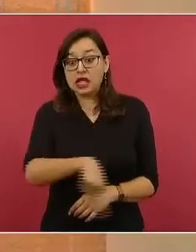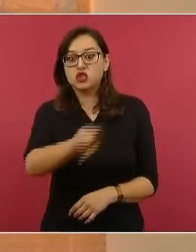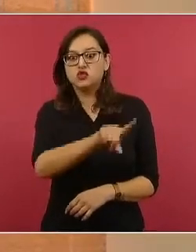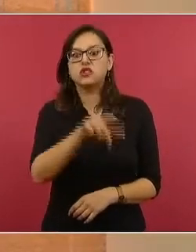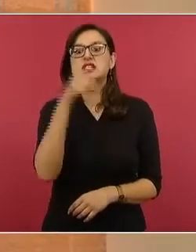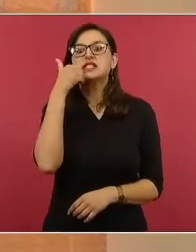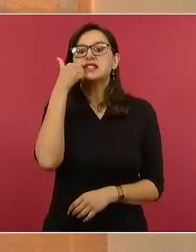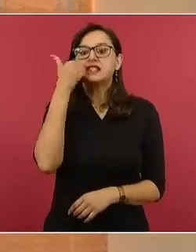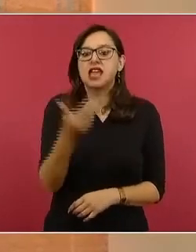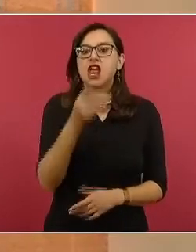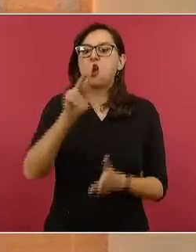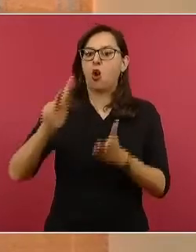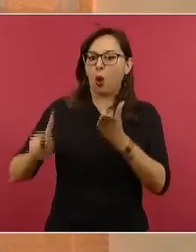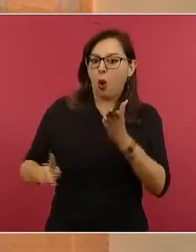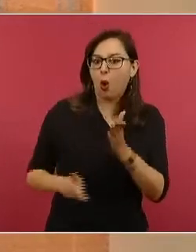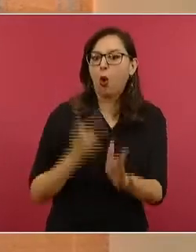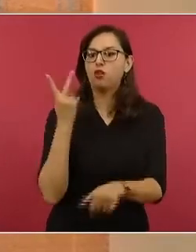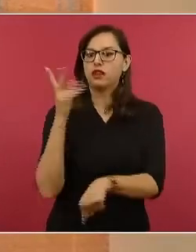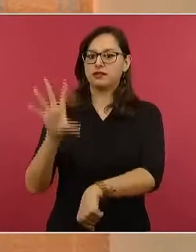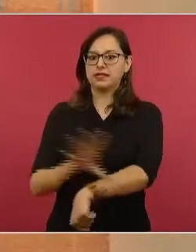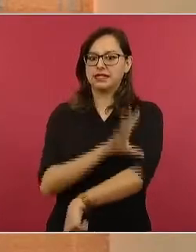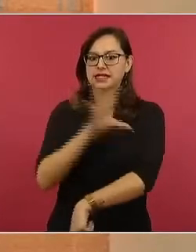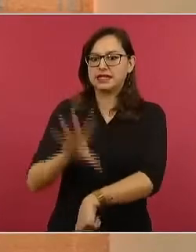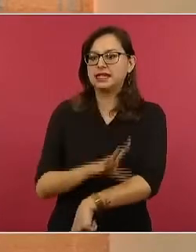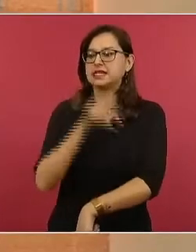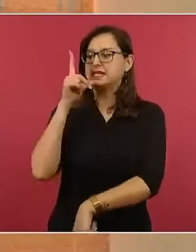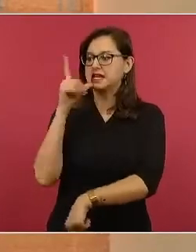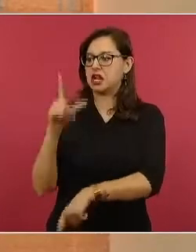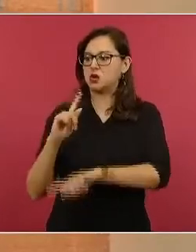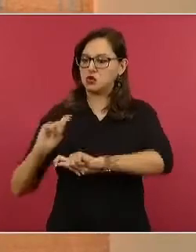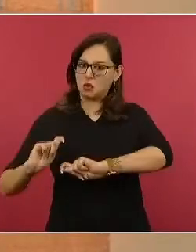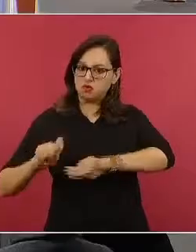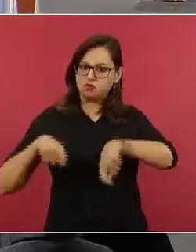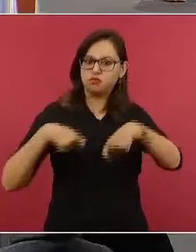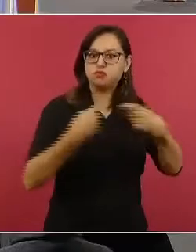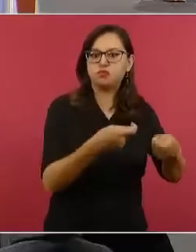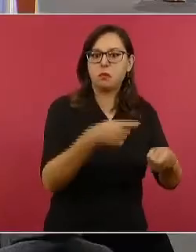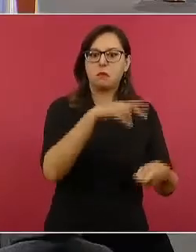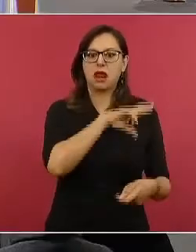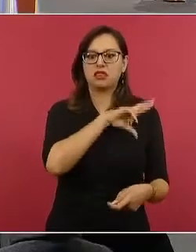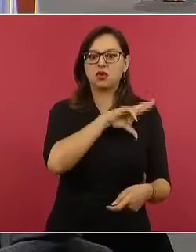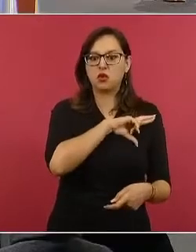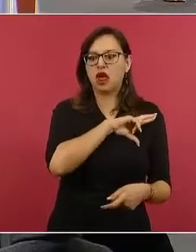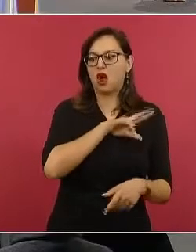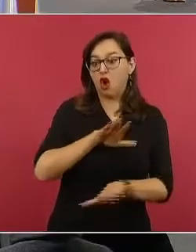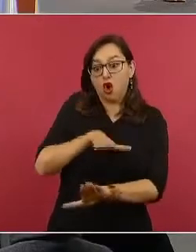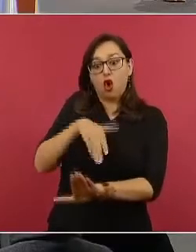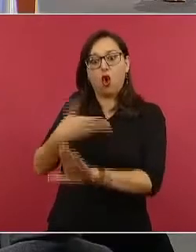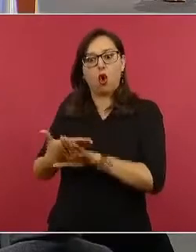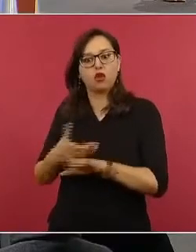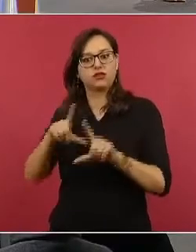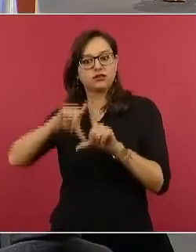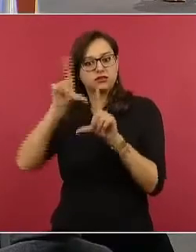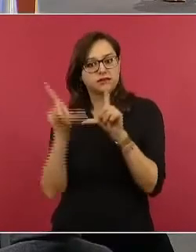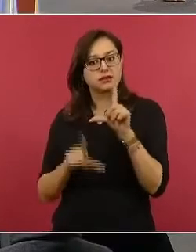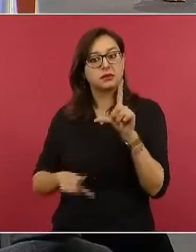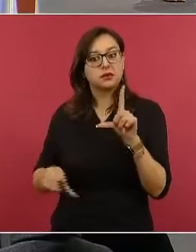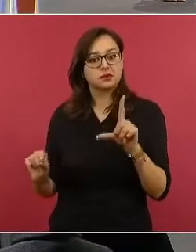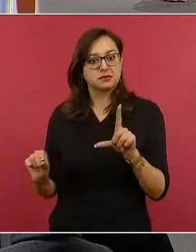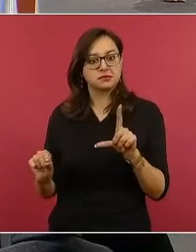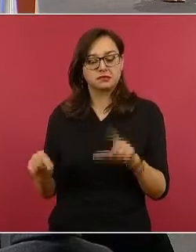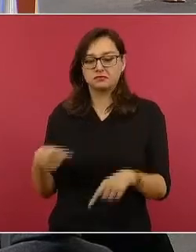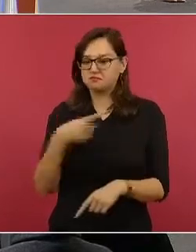nuestros recursos energéticos a intereses ajenos a la nación que conformamos.